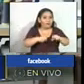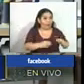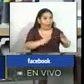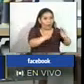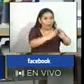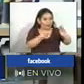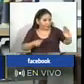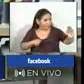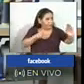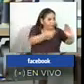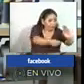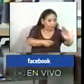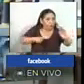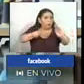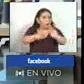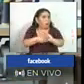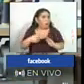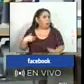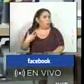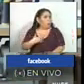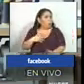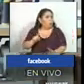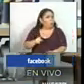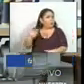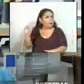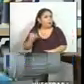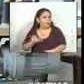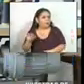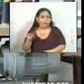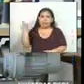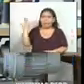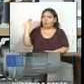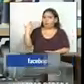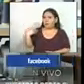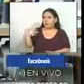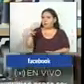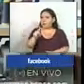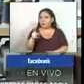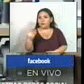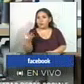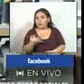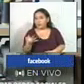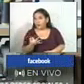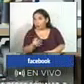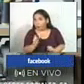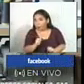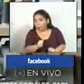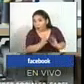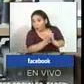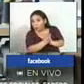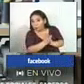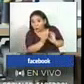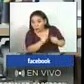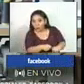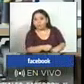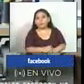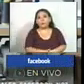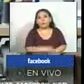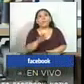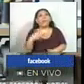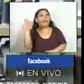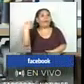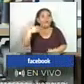Algo que antes no teníamos necesidad por decirlo así de ofrecerlo puesto que nuestros clientes nos